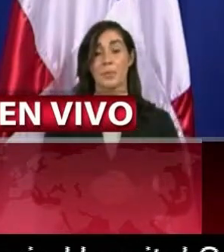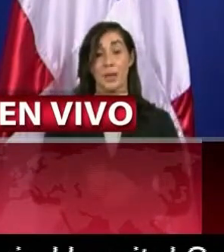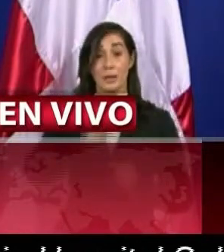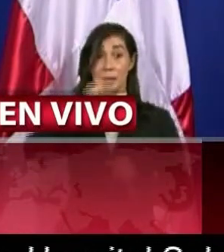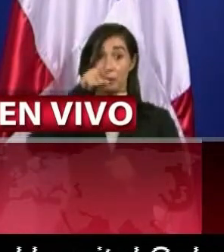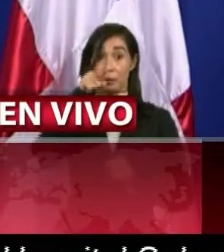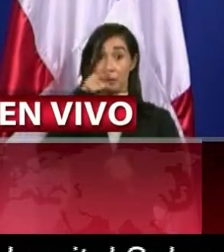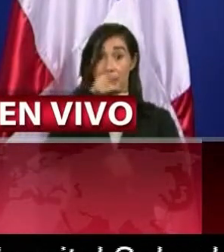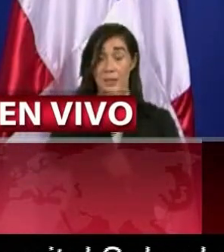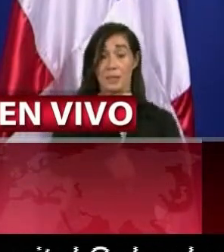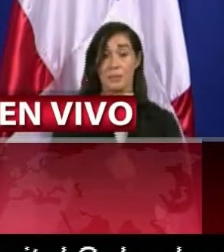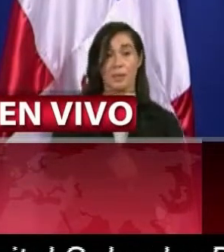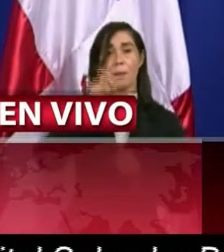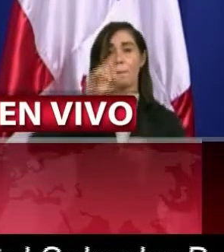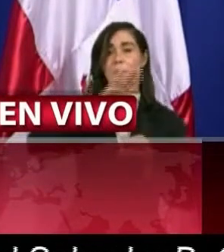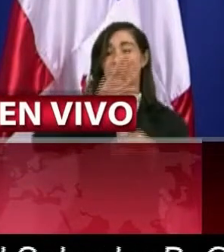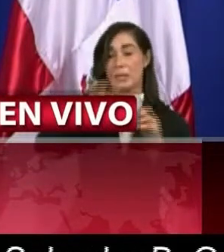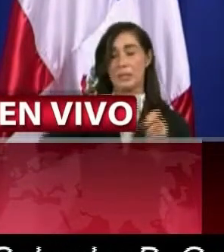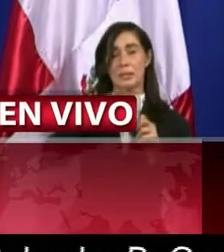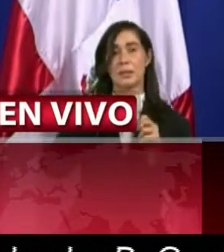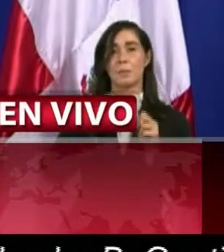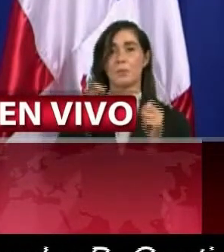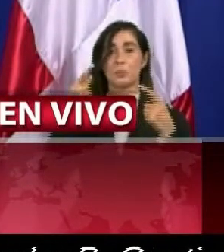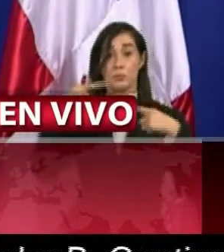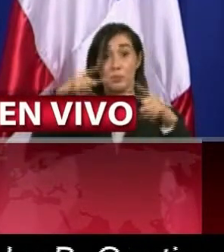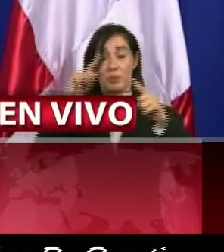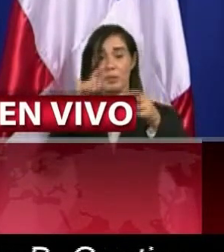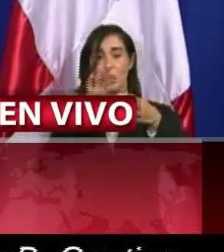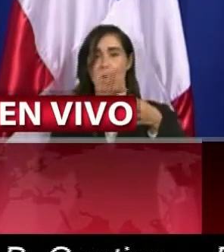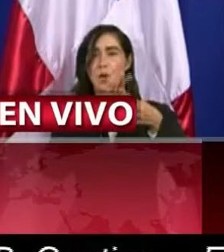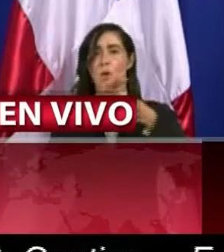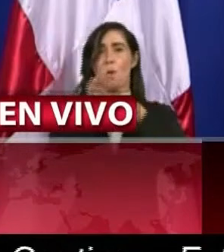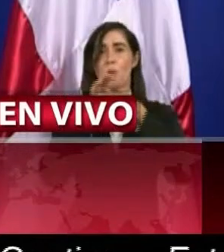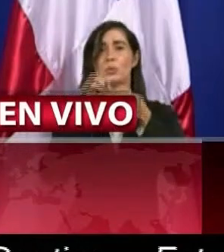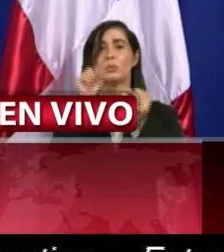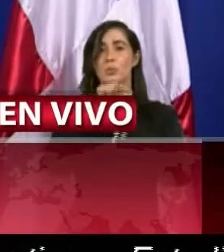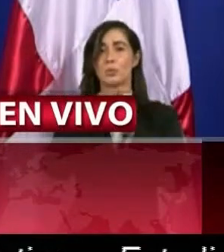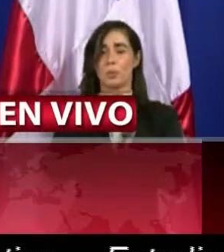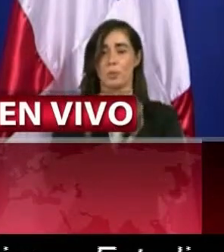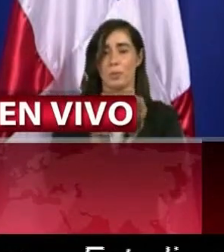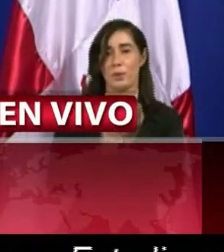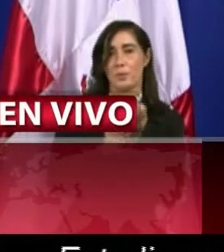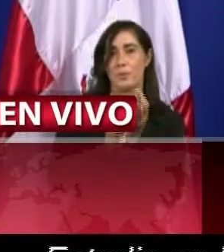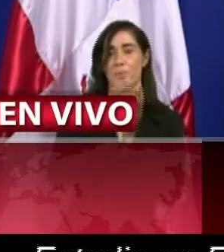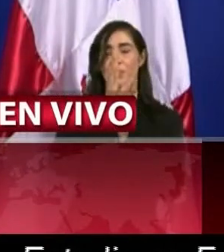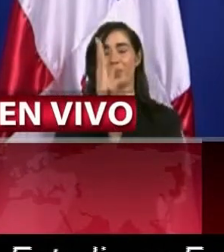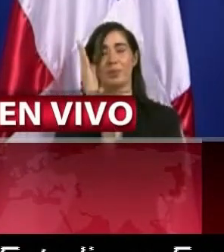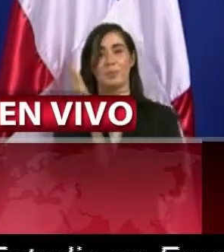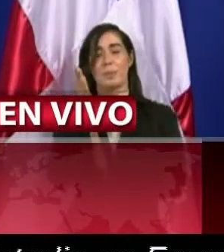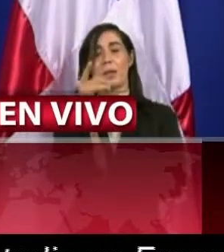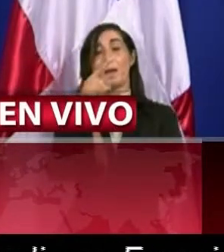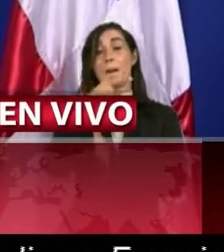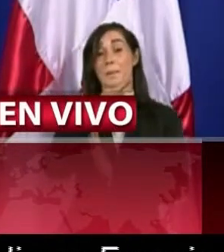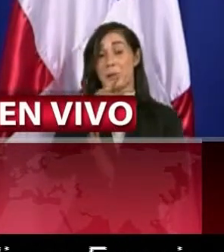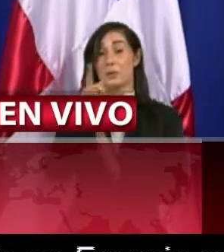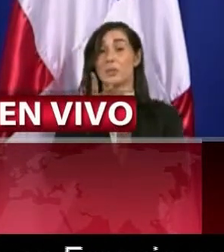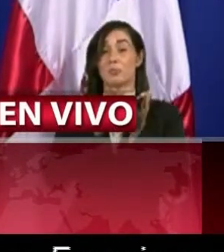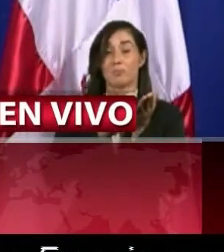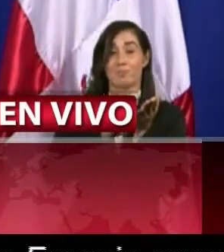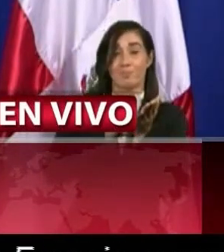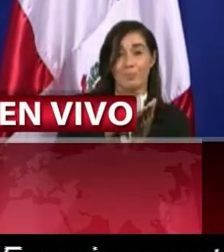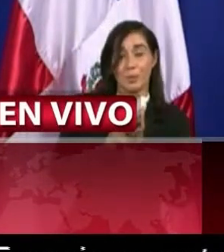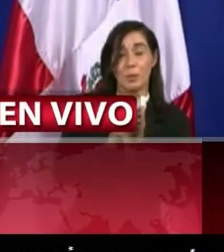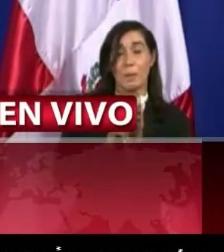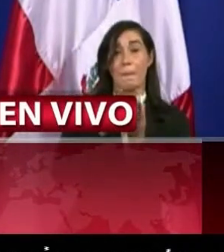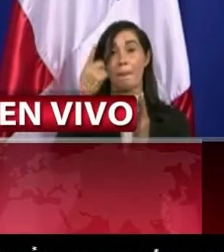esta, tenemos que salir todos juntos y todas juntas. Para que eso sea una realidad,